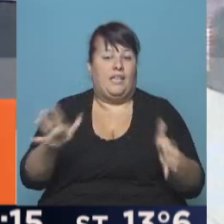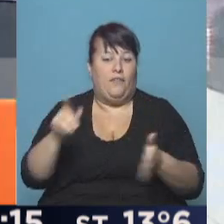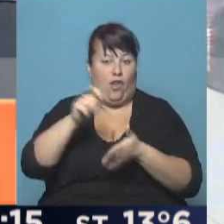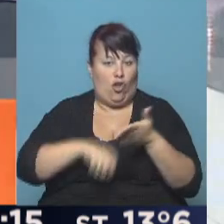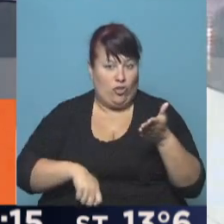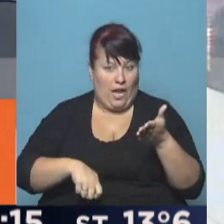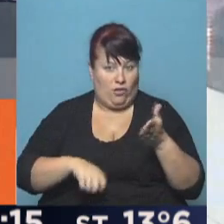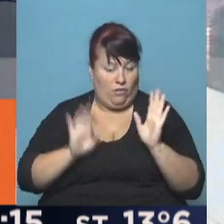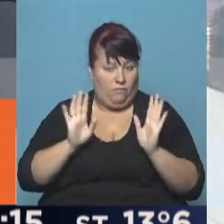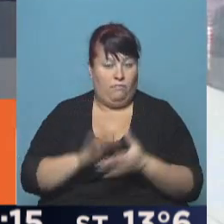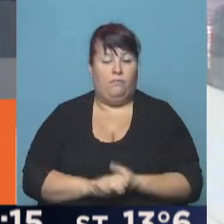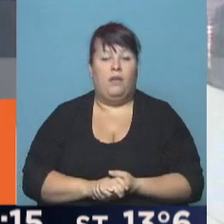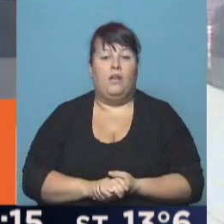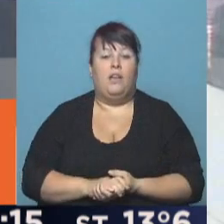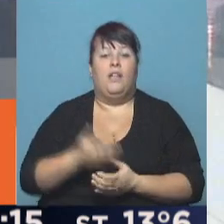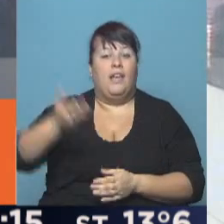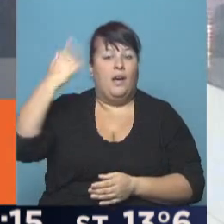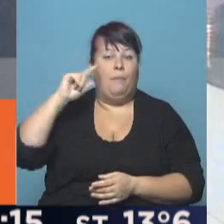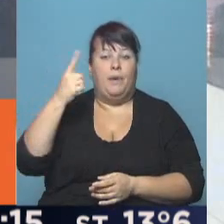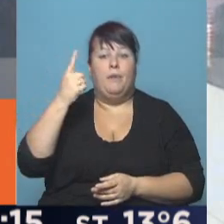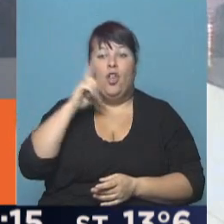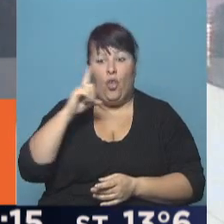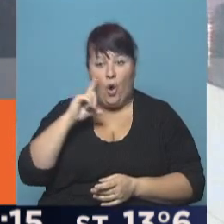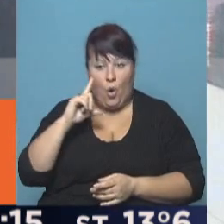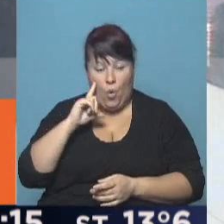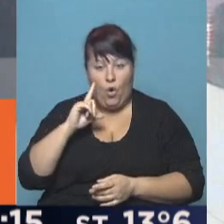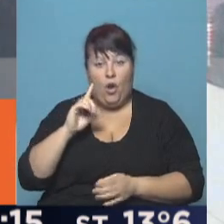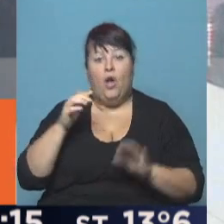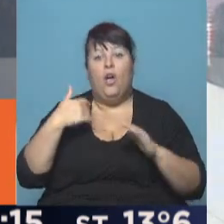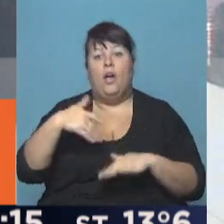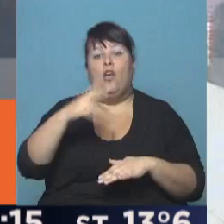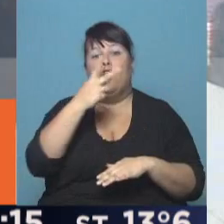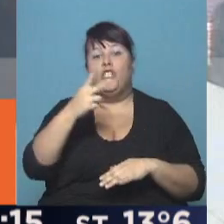de su contrato en vigor, que desde el pasado día 1 de julio asciende a